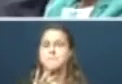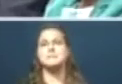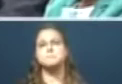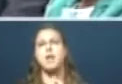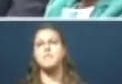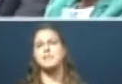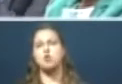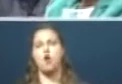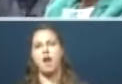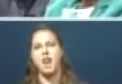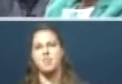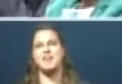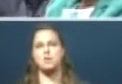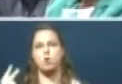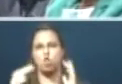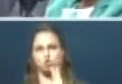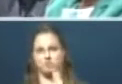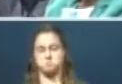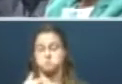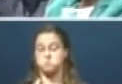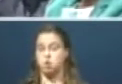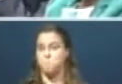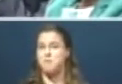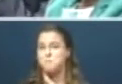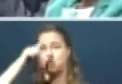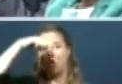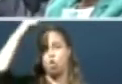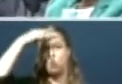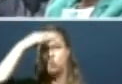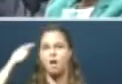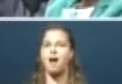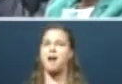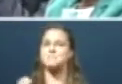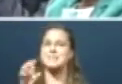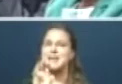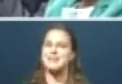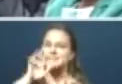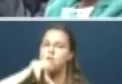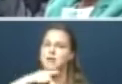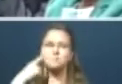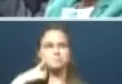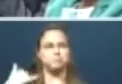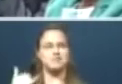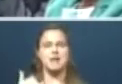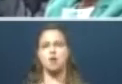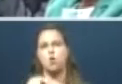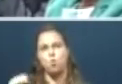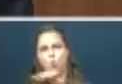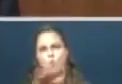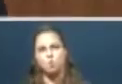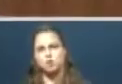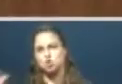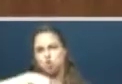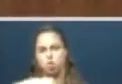por lo que se refiere a nuestro patrimonio cultural la campaña castigaron es un evento cultural 2014 la cobertura a los grandes acontecimientos